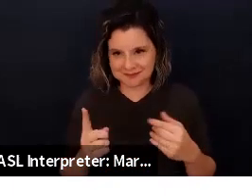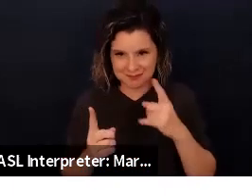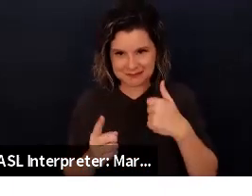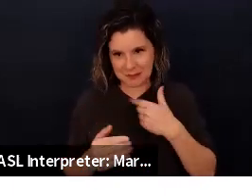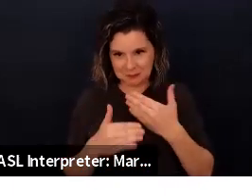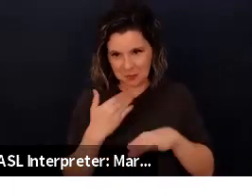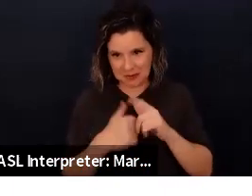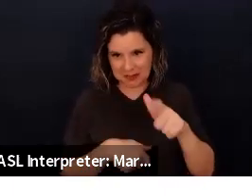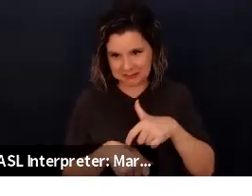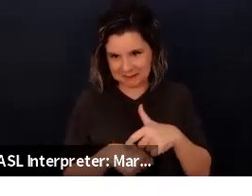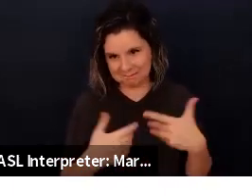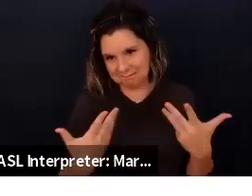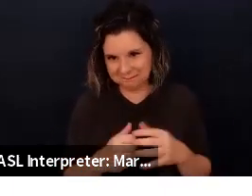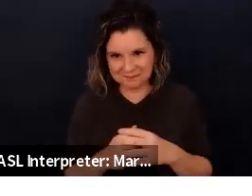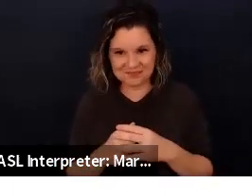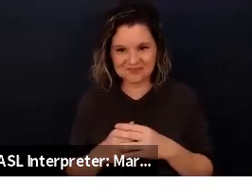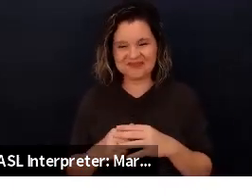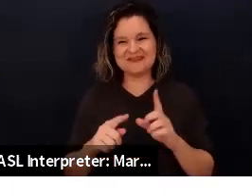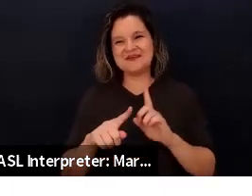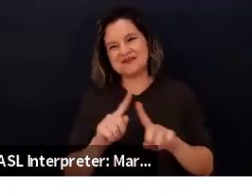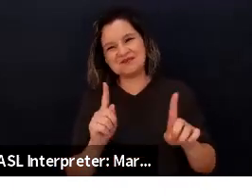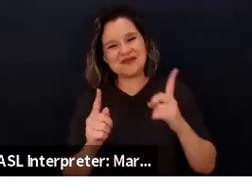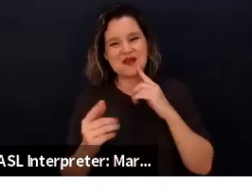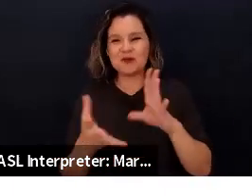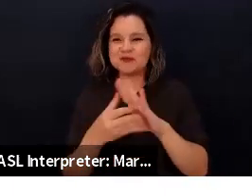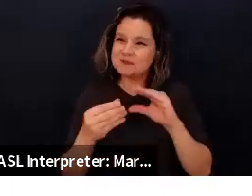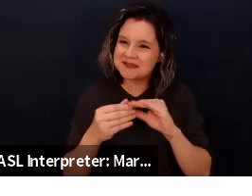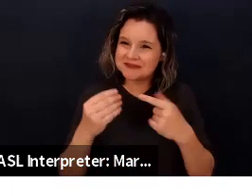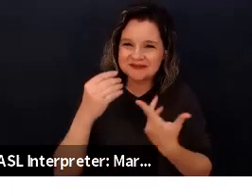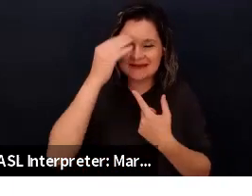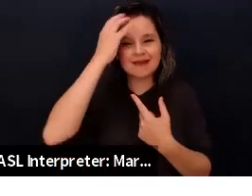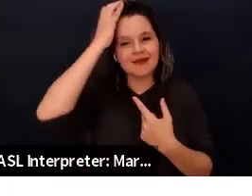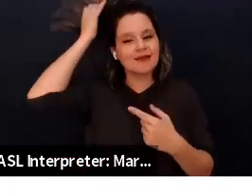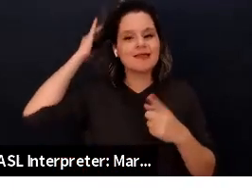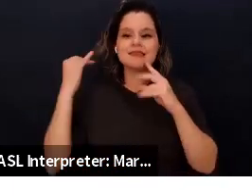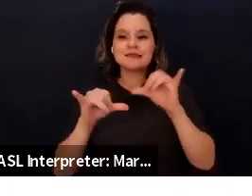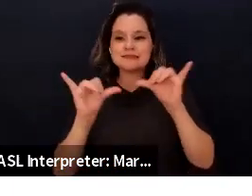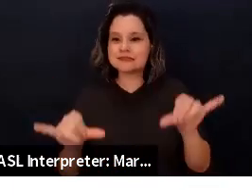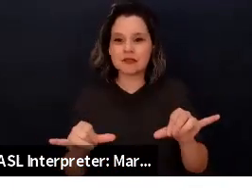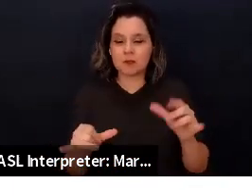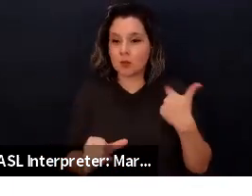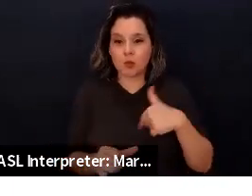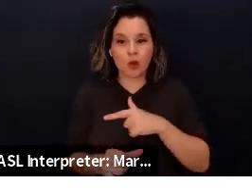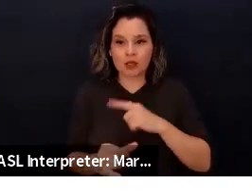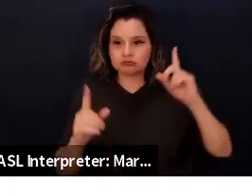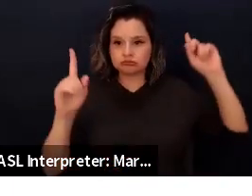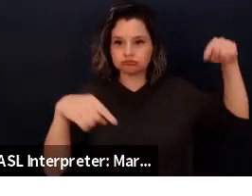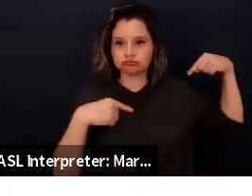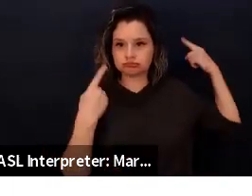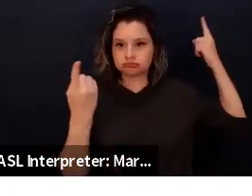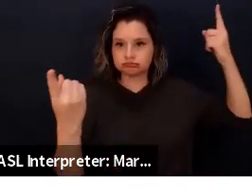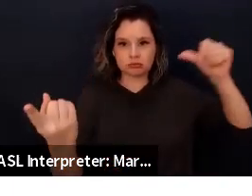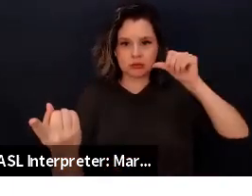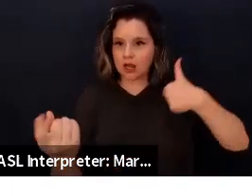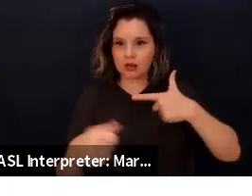esa época. Pero lo que quiero decir es que este sistema no lo hemos tenido por siempre. Y